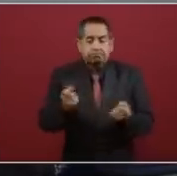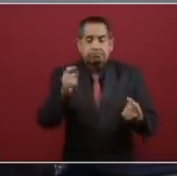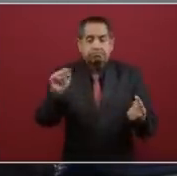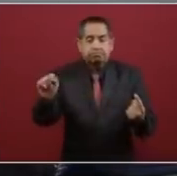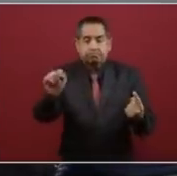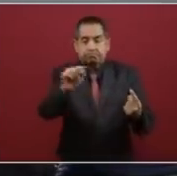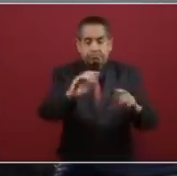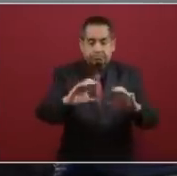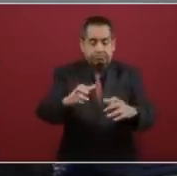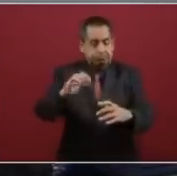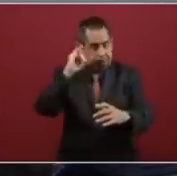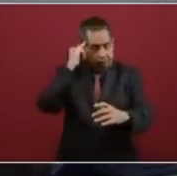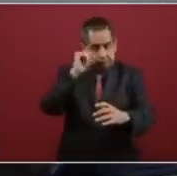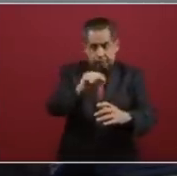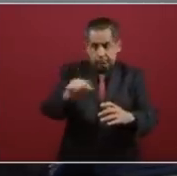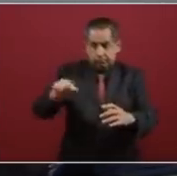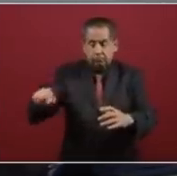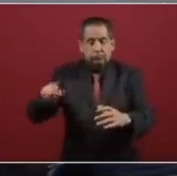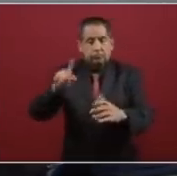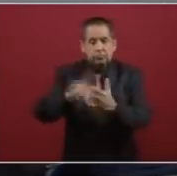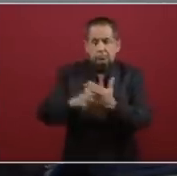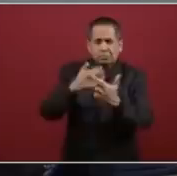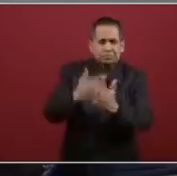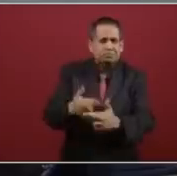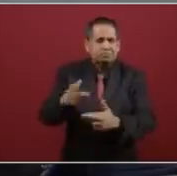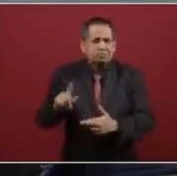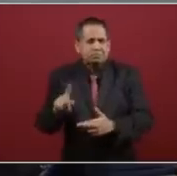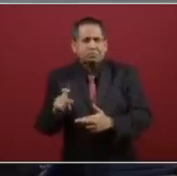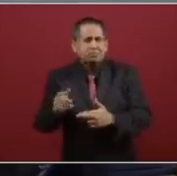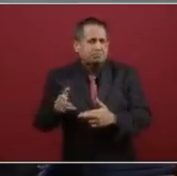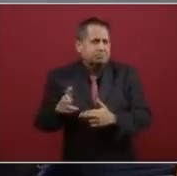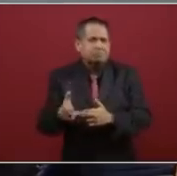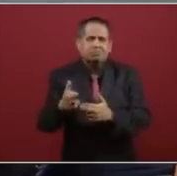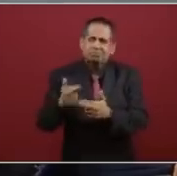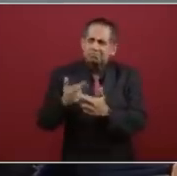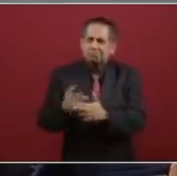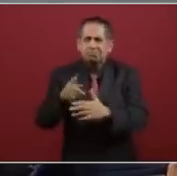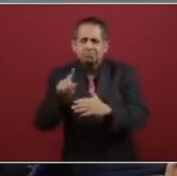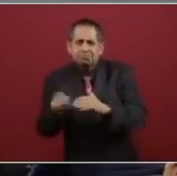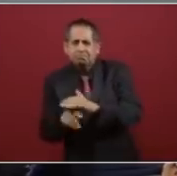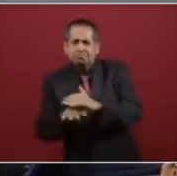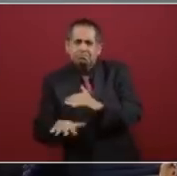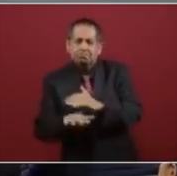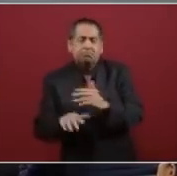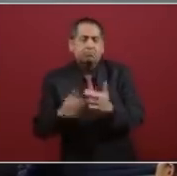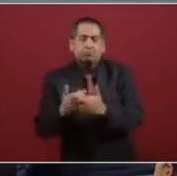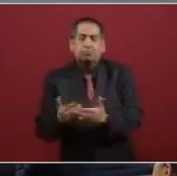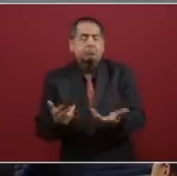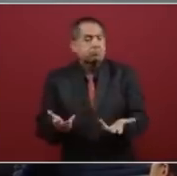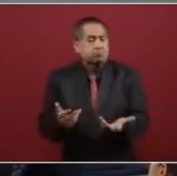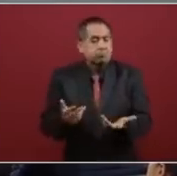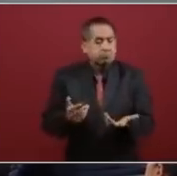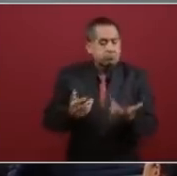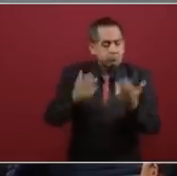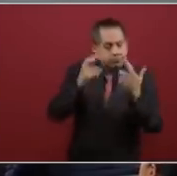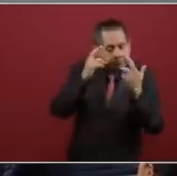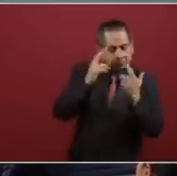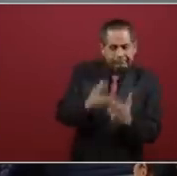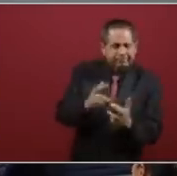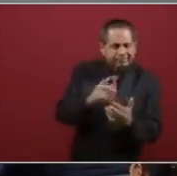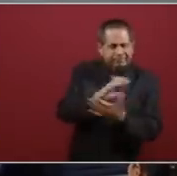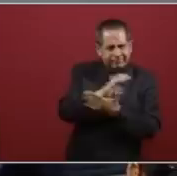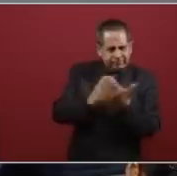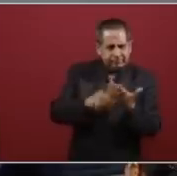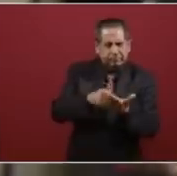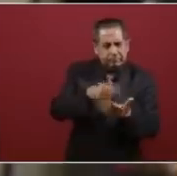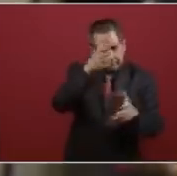hay comunidades indígenas, mantos freáticos, ríos, lagos, y que se están respetando las concesiones, pero no hay algo